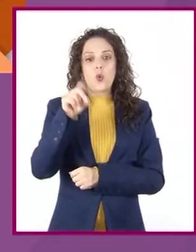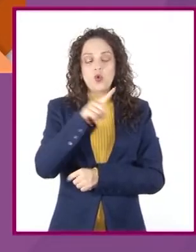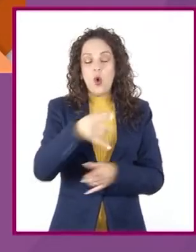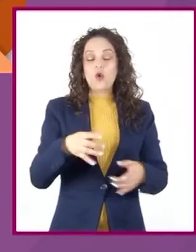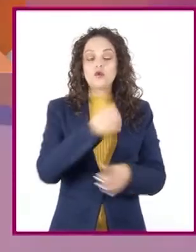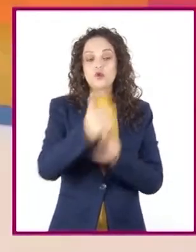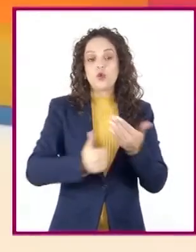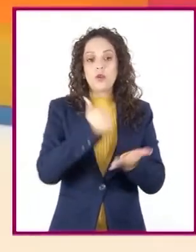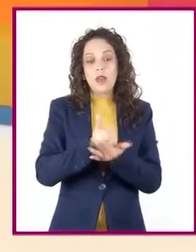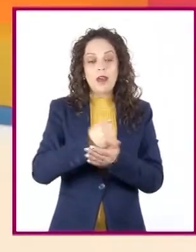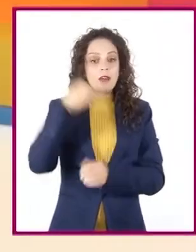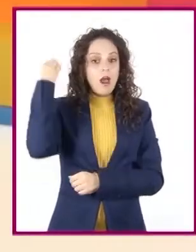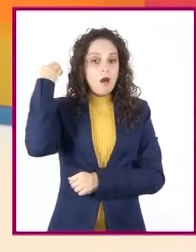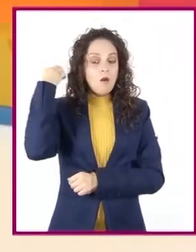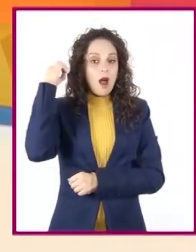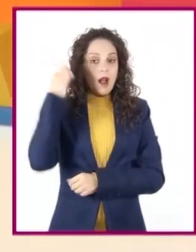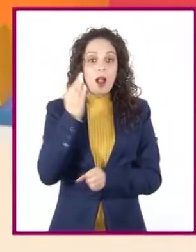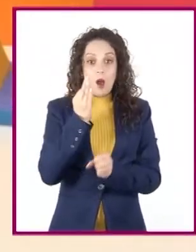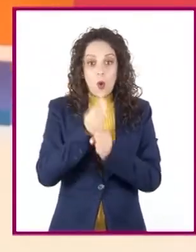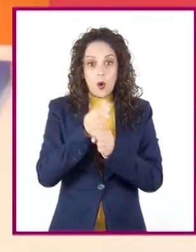día.